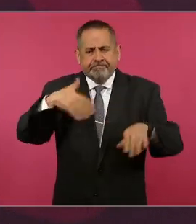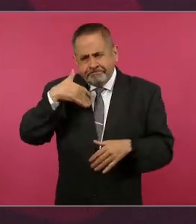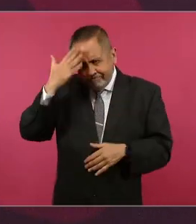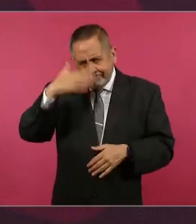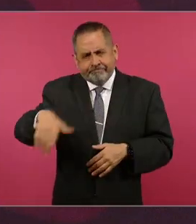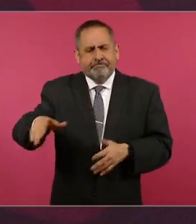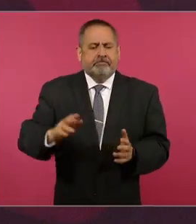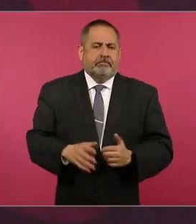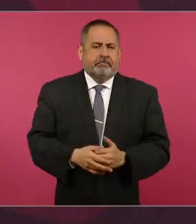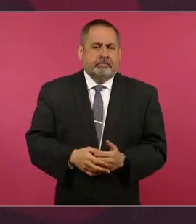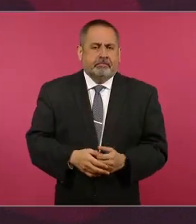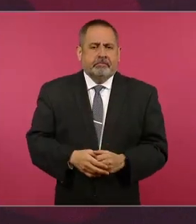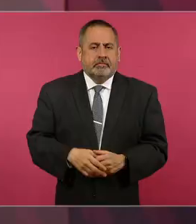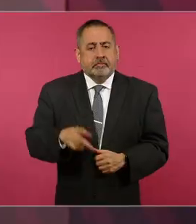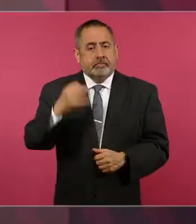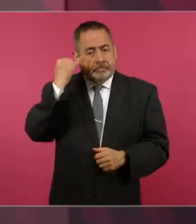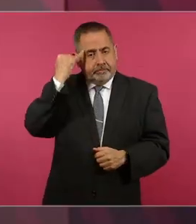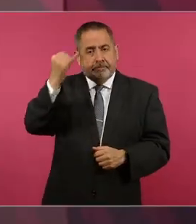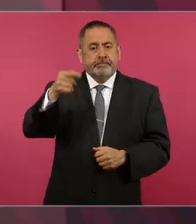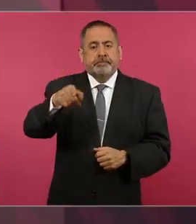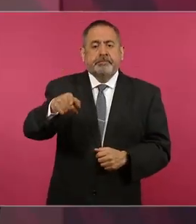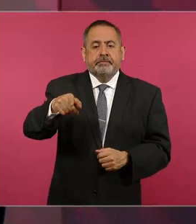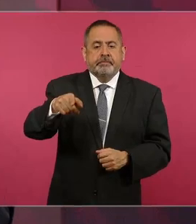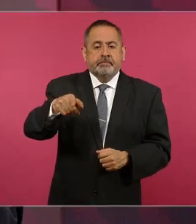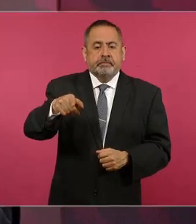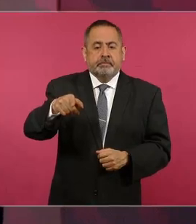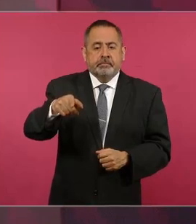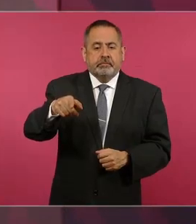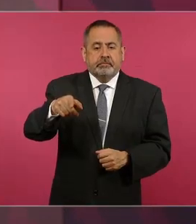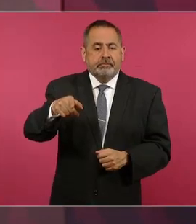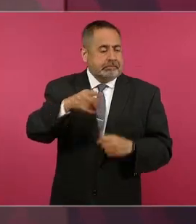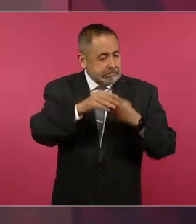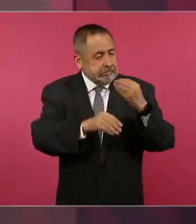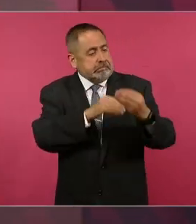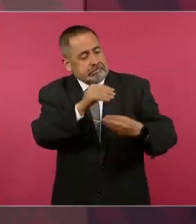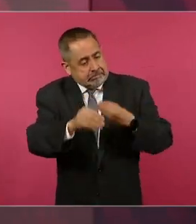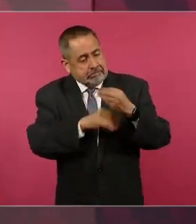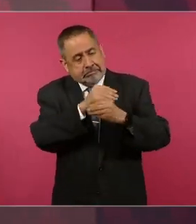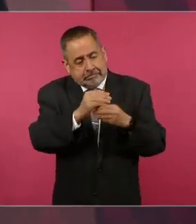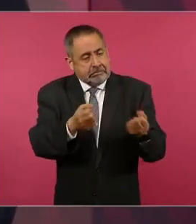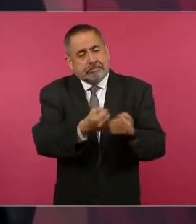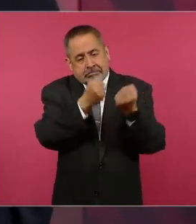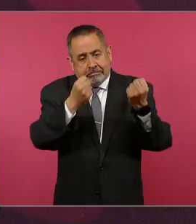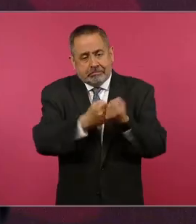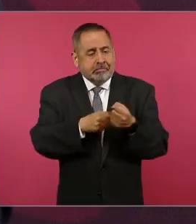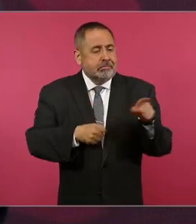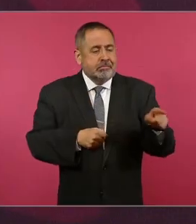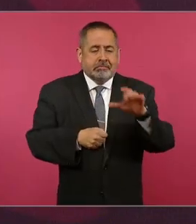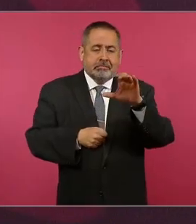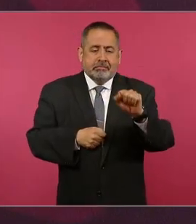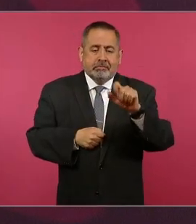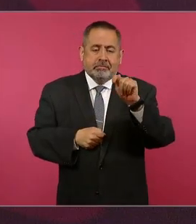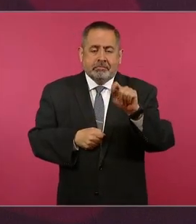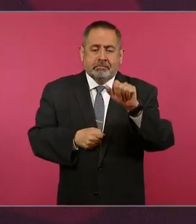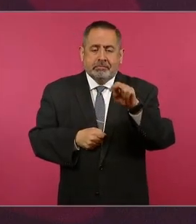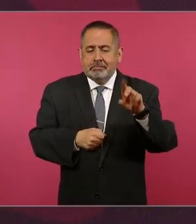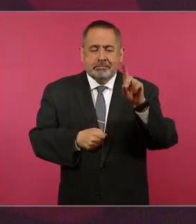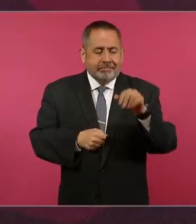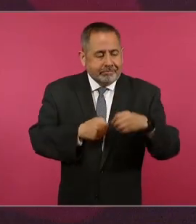imagínense estarnos peleando con Castañeda con